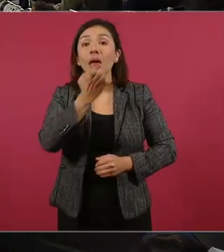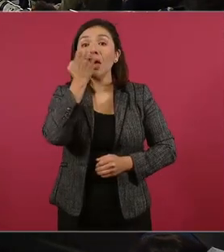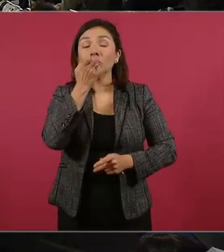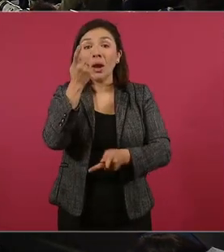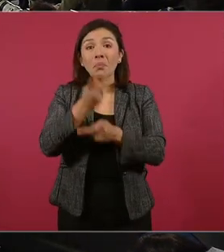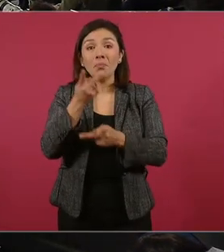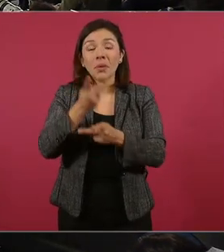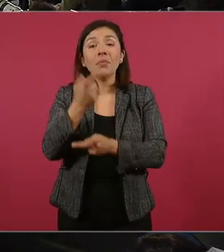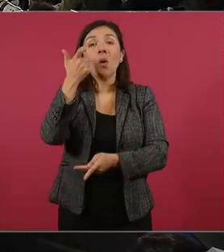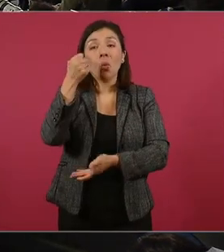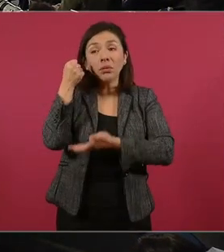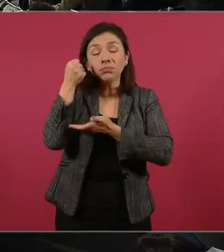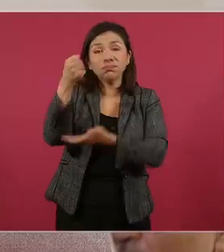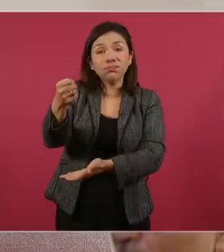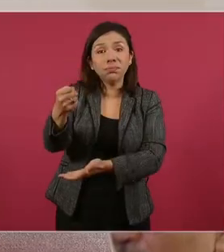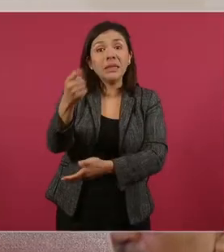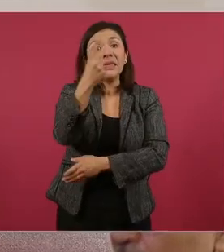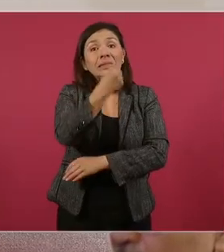157,000,000,000.